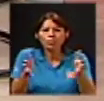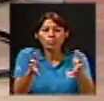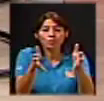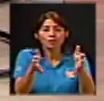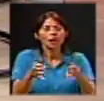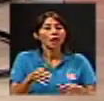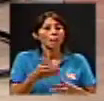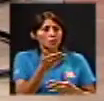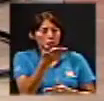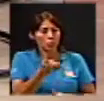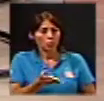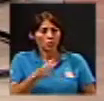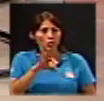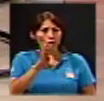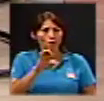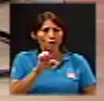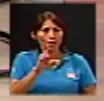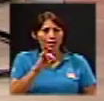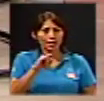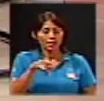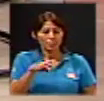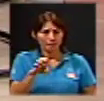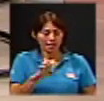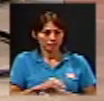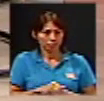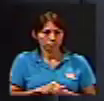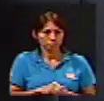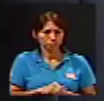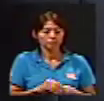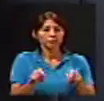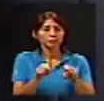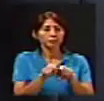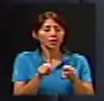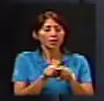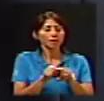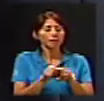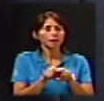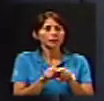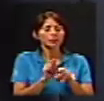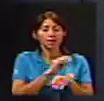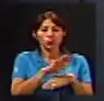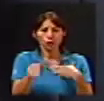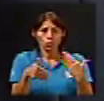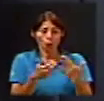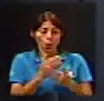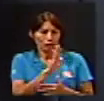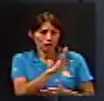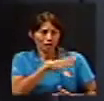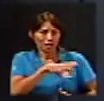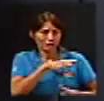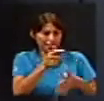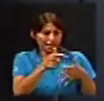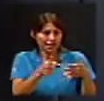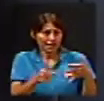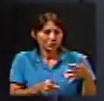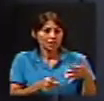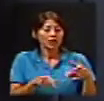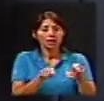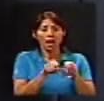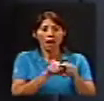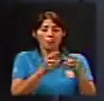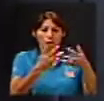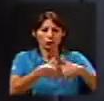Felipe, además de todas las características universitarias que tiene, es un